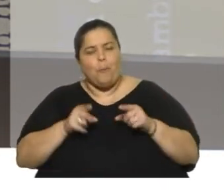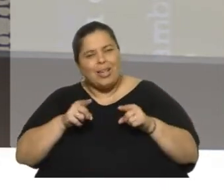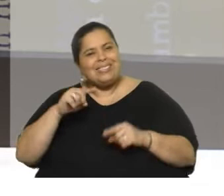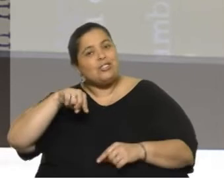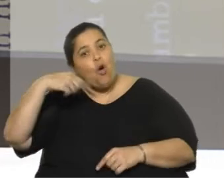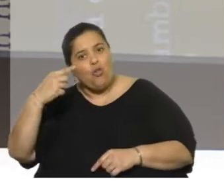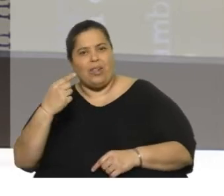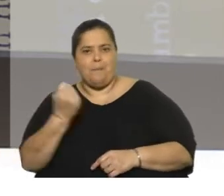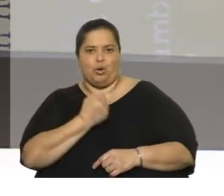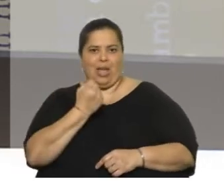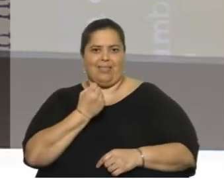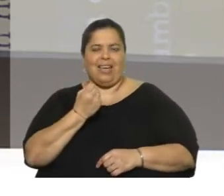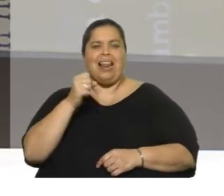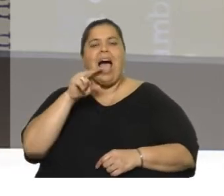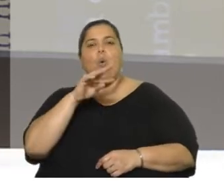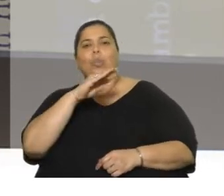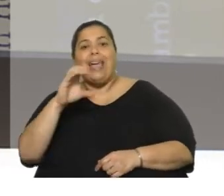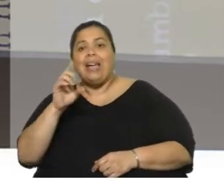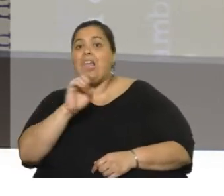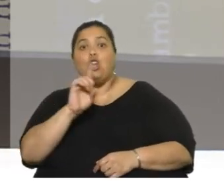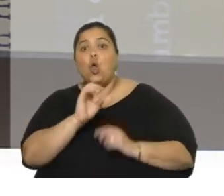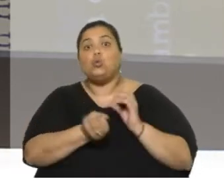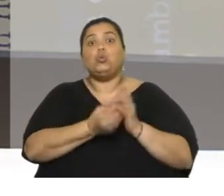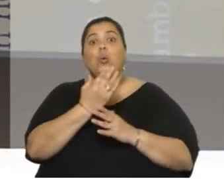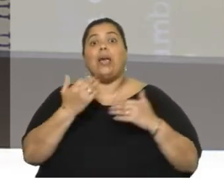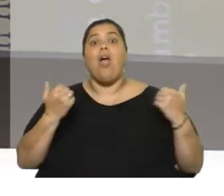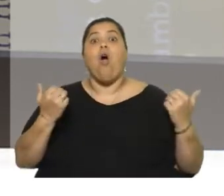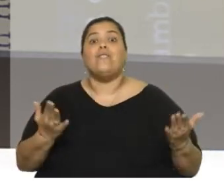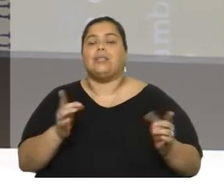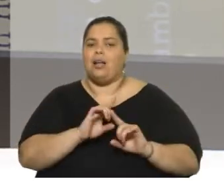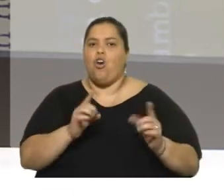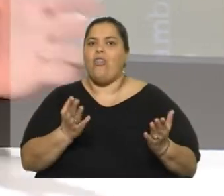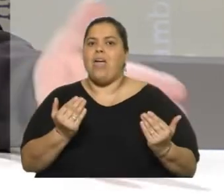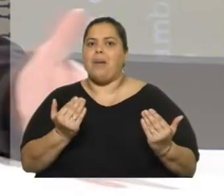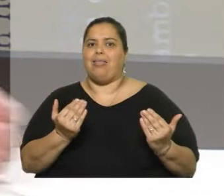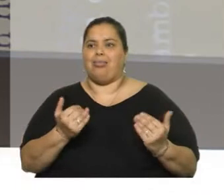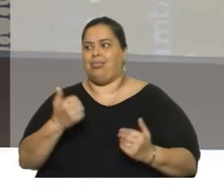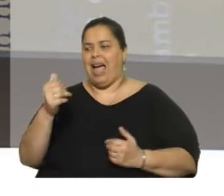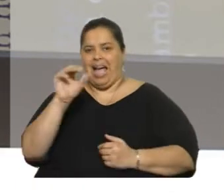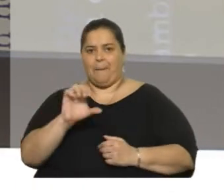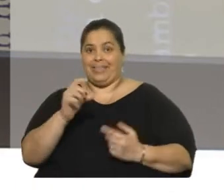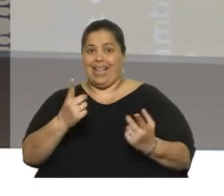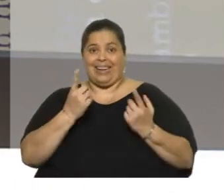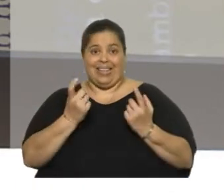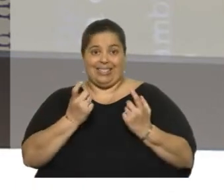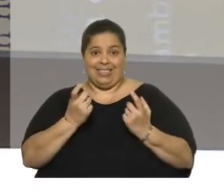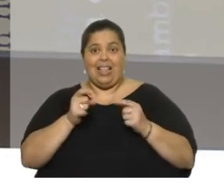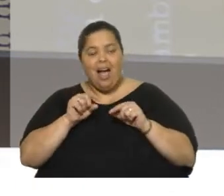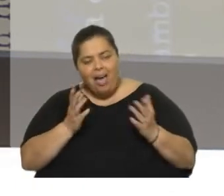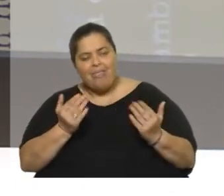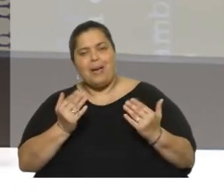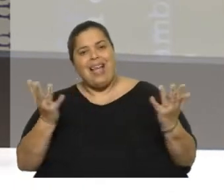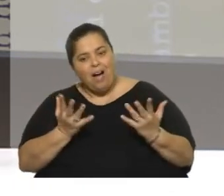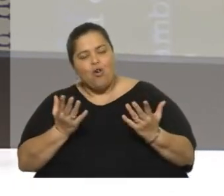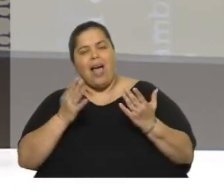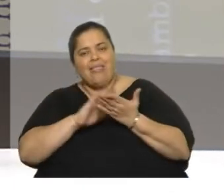virtud. La UTEC no surgió de la oferta, surgió de la demanda. Nosotros ahora estamos haciendo un nuevo estudio de demanda porque,